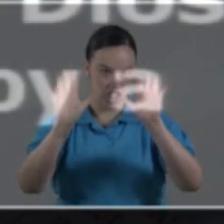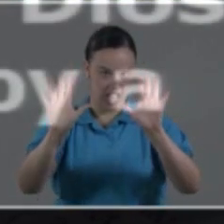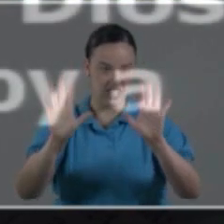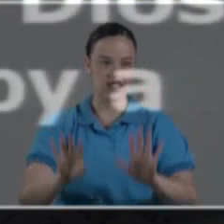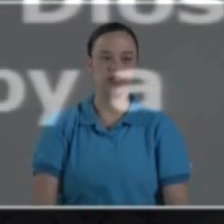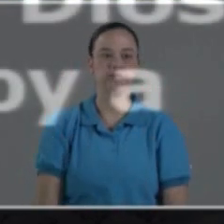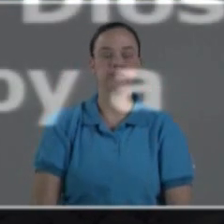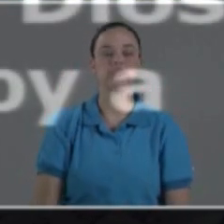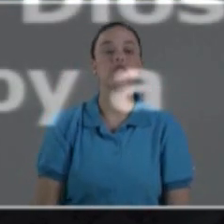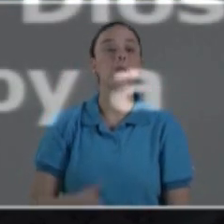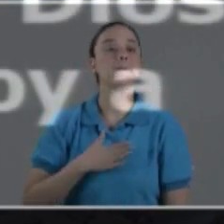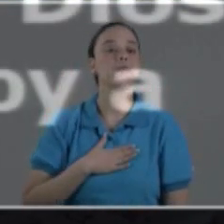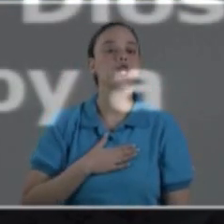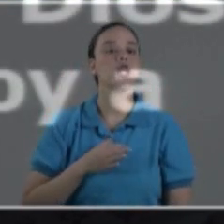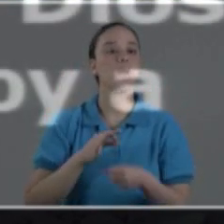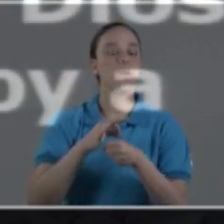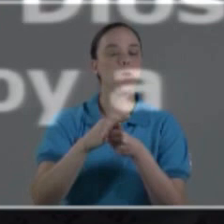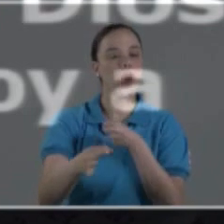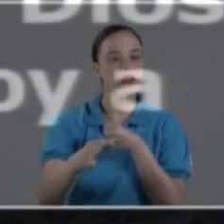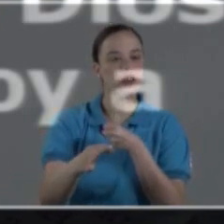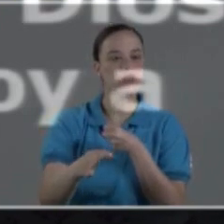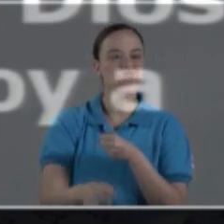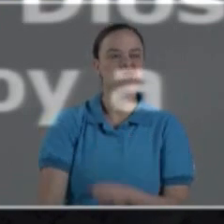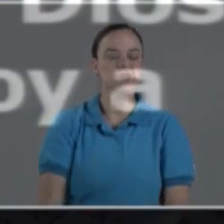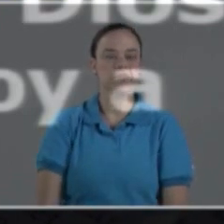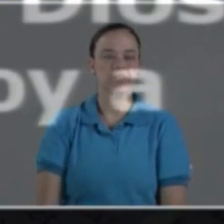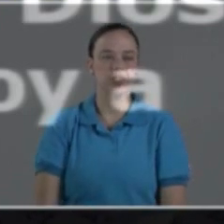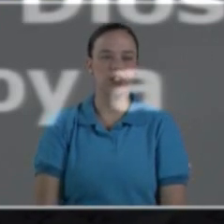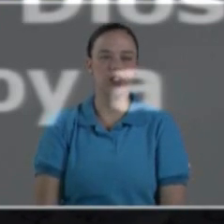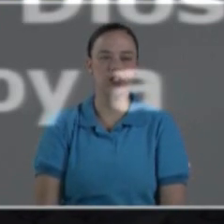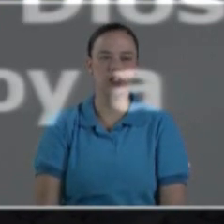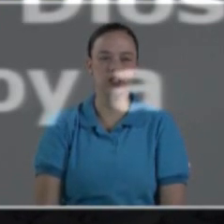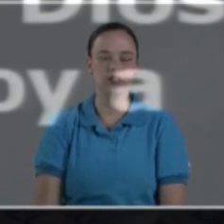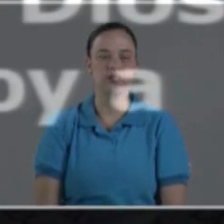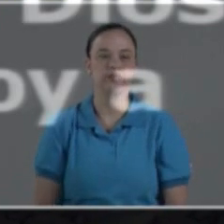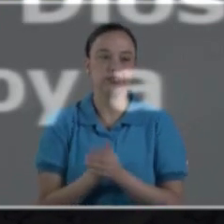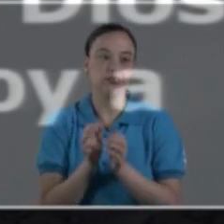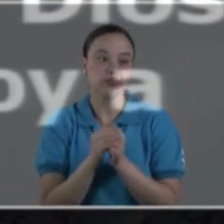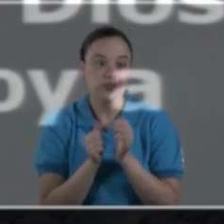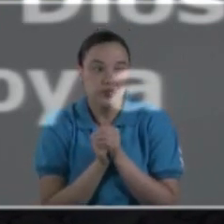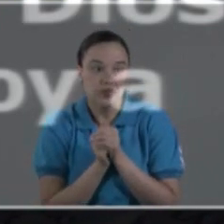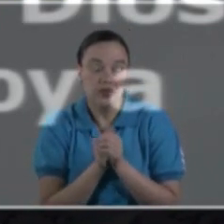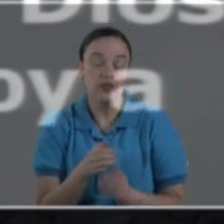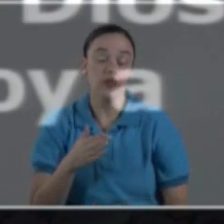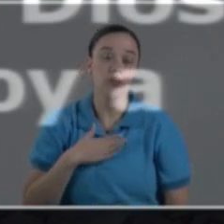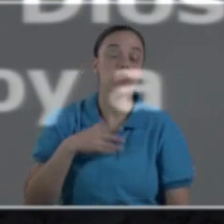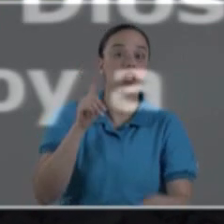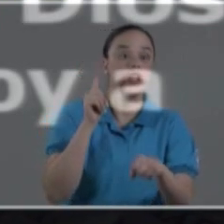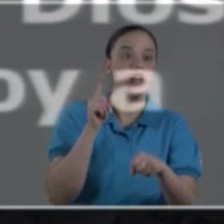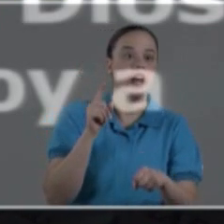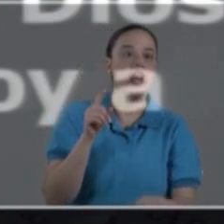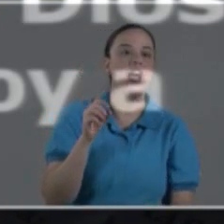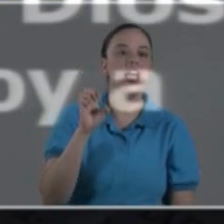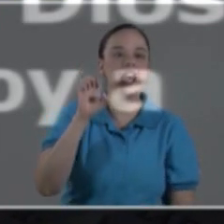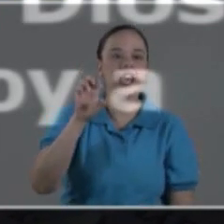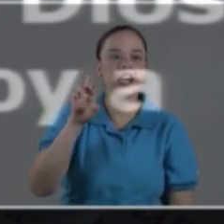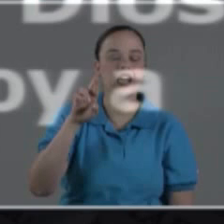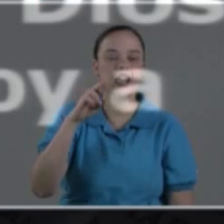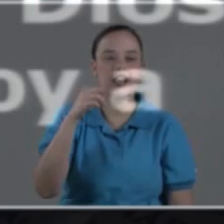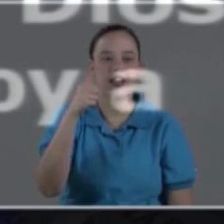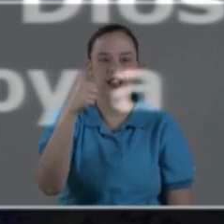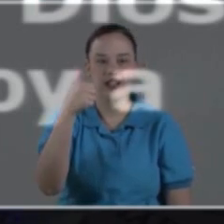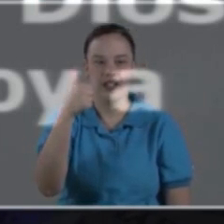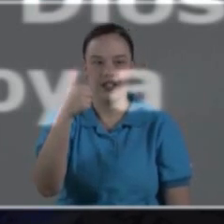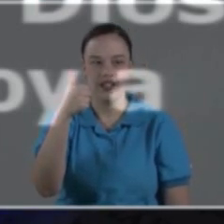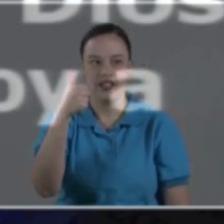Oh mi pueblo trillado y afligido de mi era O sea que el señor ahí está hablando